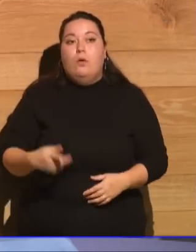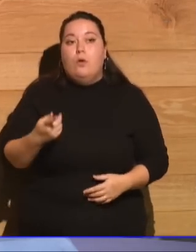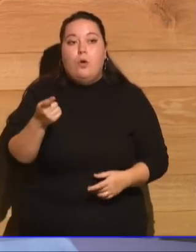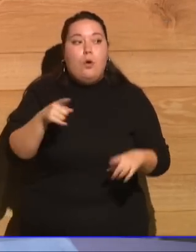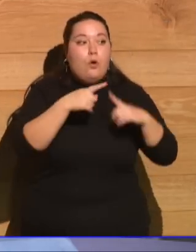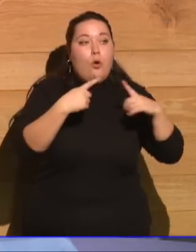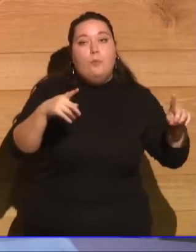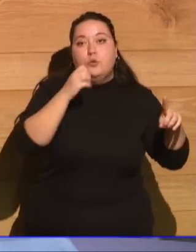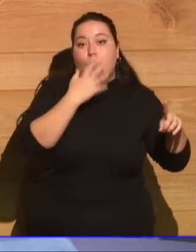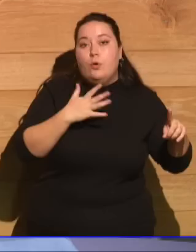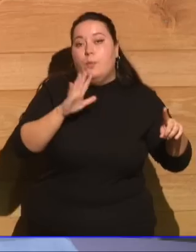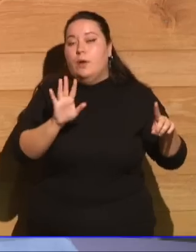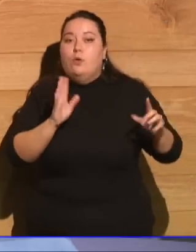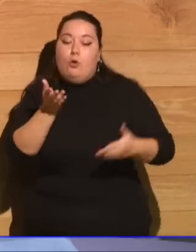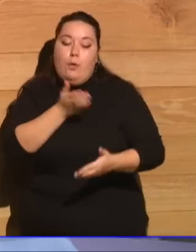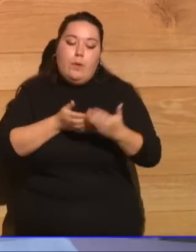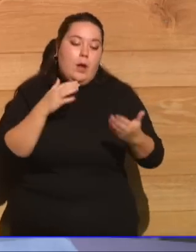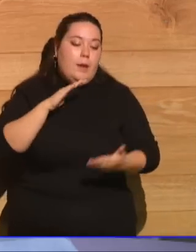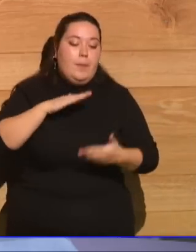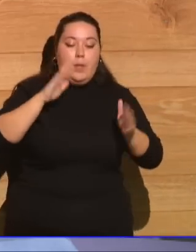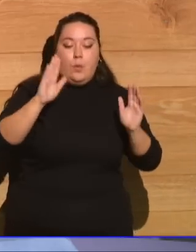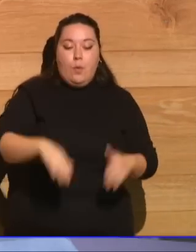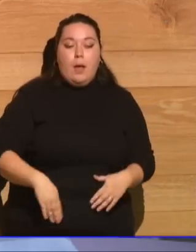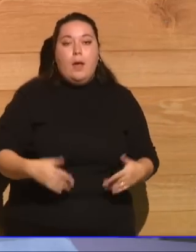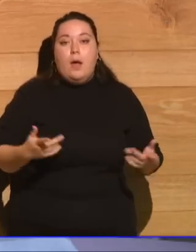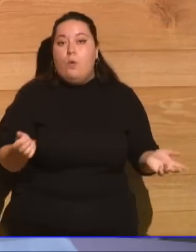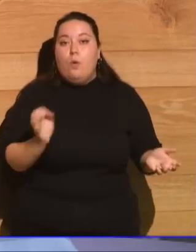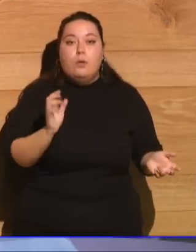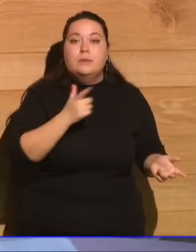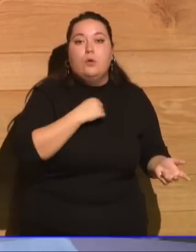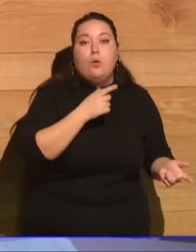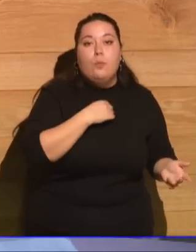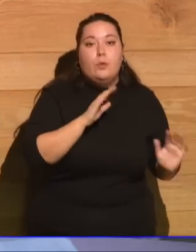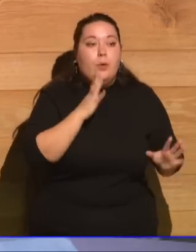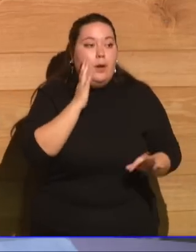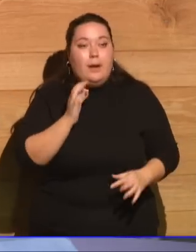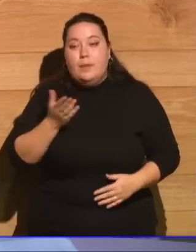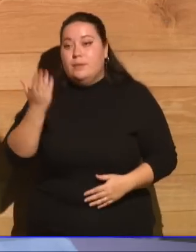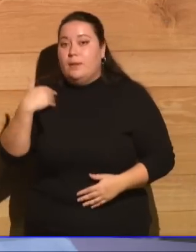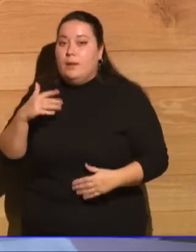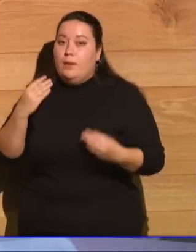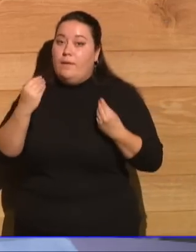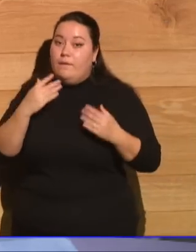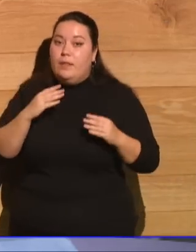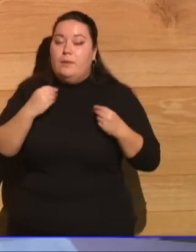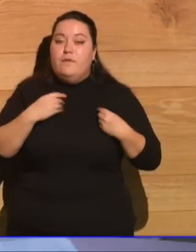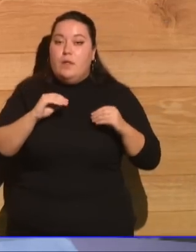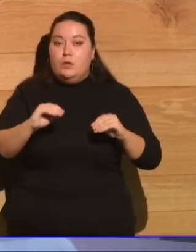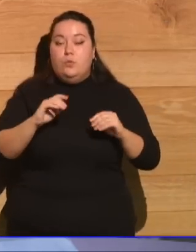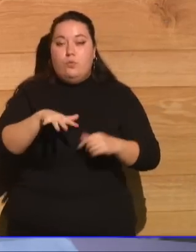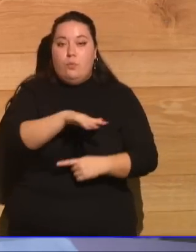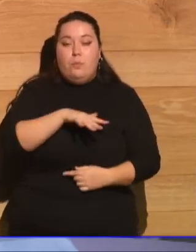incapaz de colaborar. O el cómico que en realidad ha tenido una vida de mierda en un